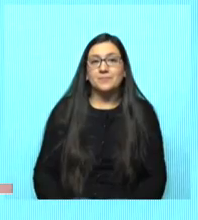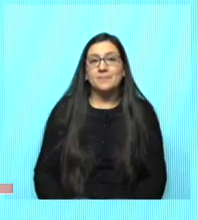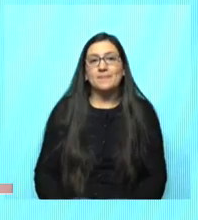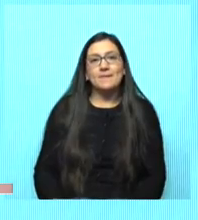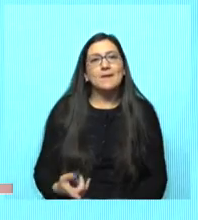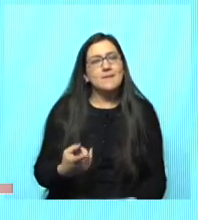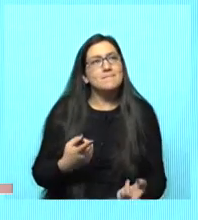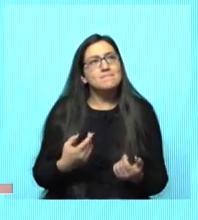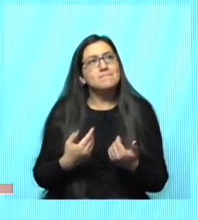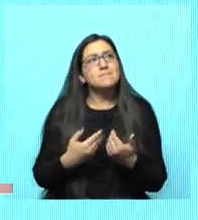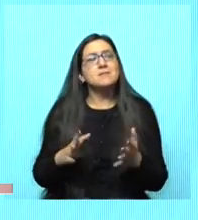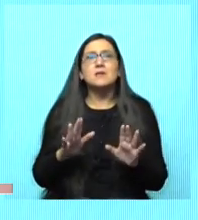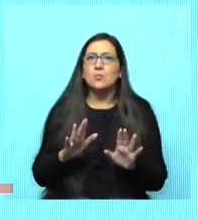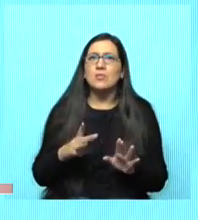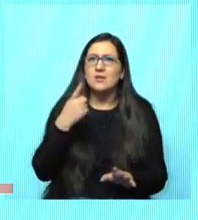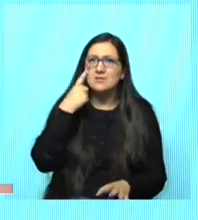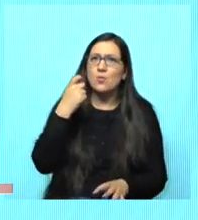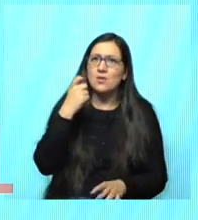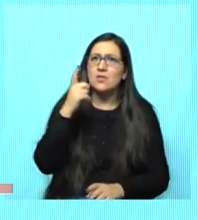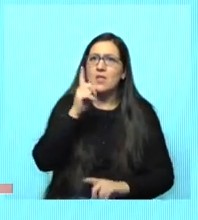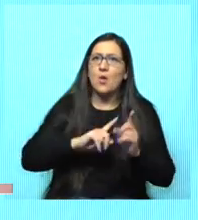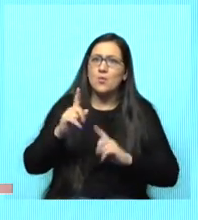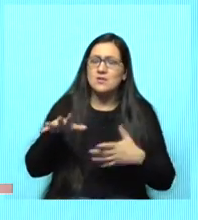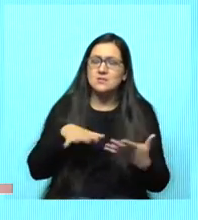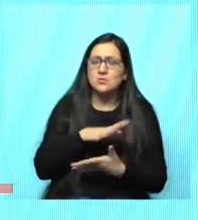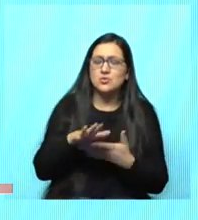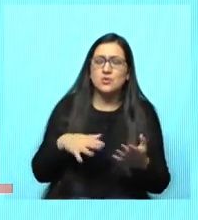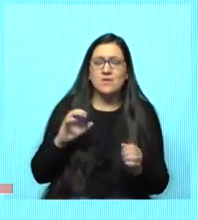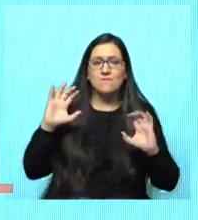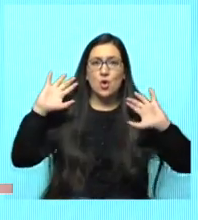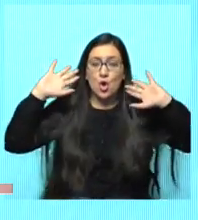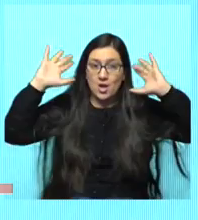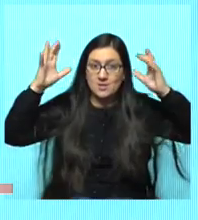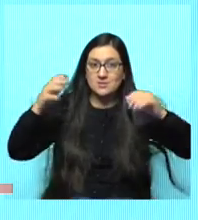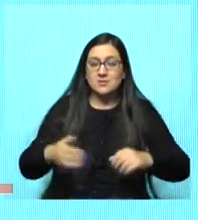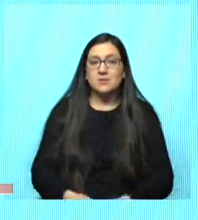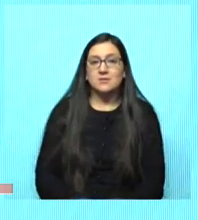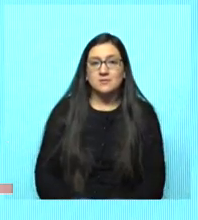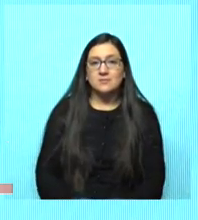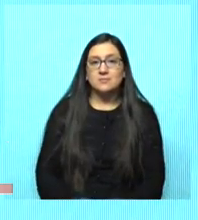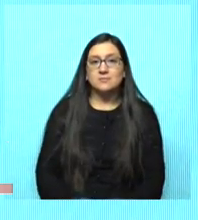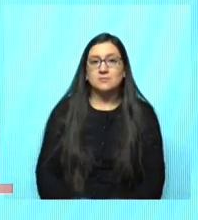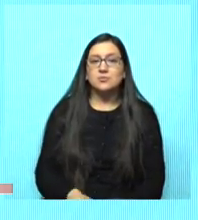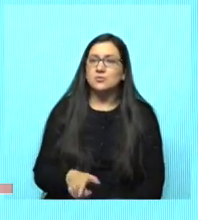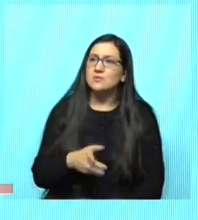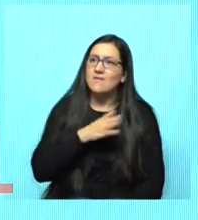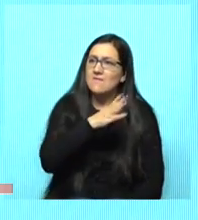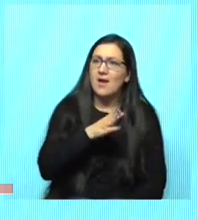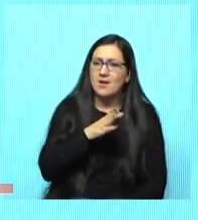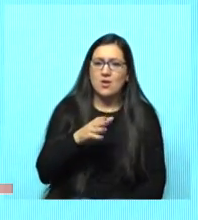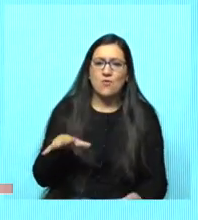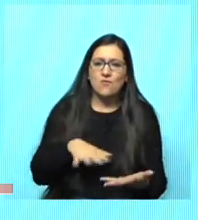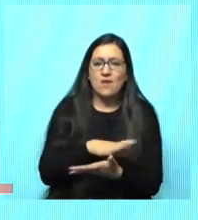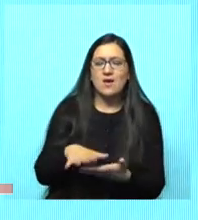se empiezan a desnaturalizar alguna situación de violencia, es cuando ellos mismos salen, digamos, a las calles, barrios, escuelas,